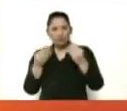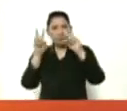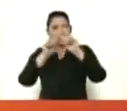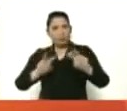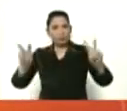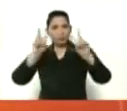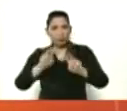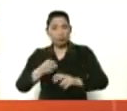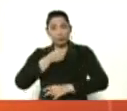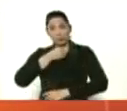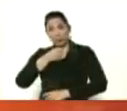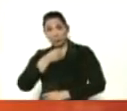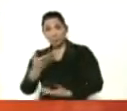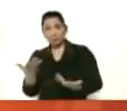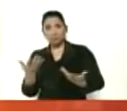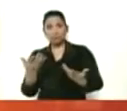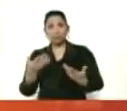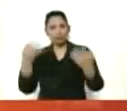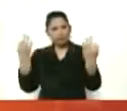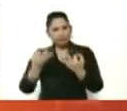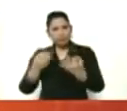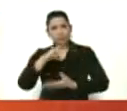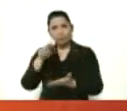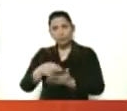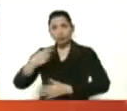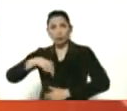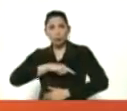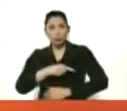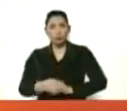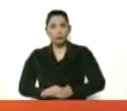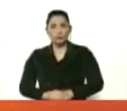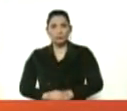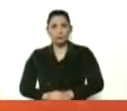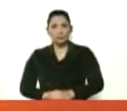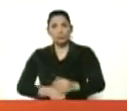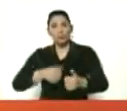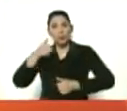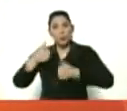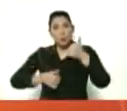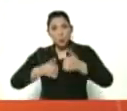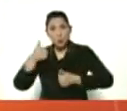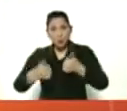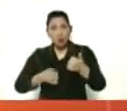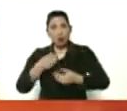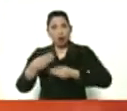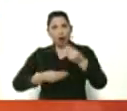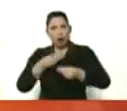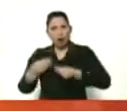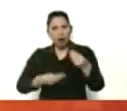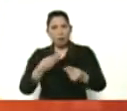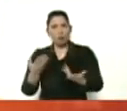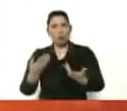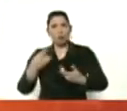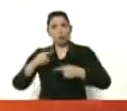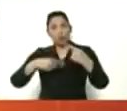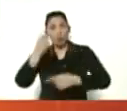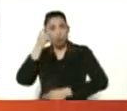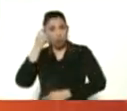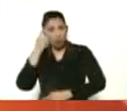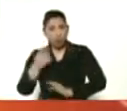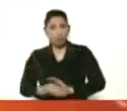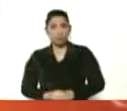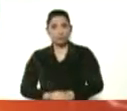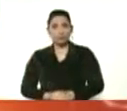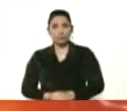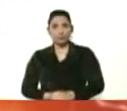de la opinión pública, de la realidad nacional que nosotros tenemos y las cuales aplicamos a diario, Julio, Jorge. Jorge